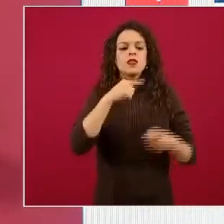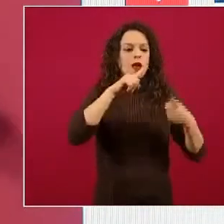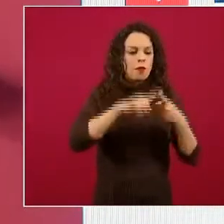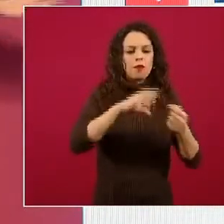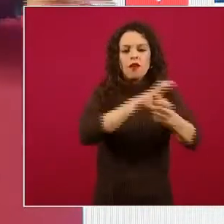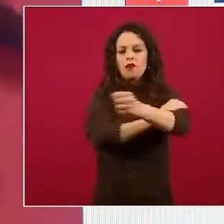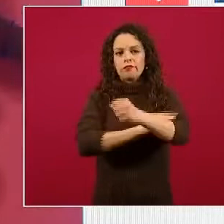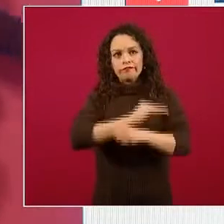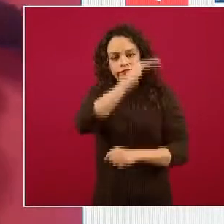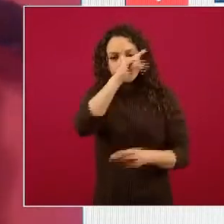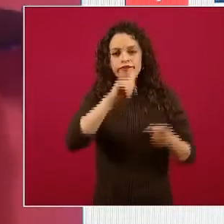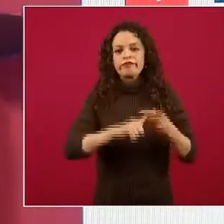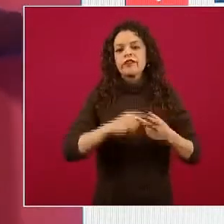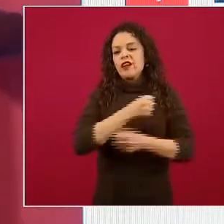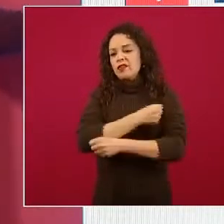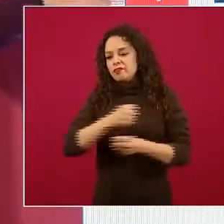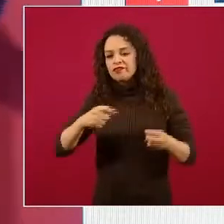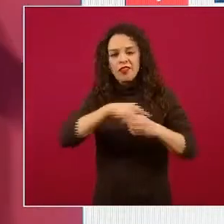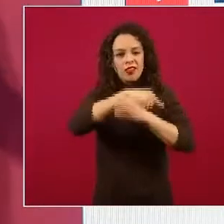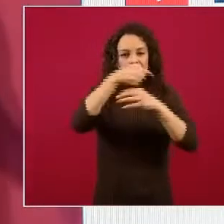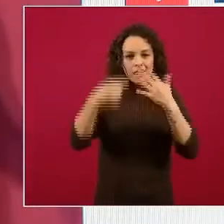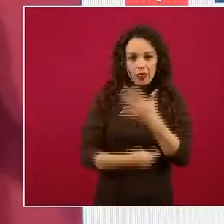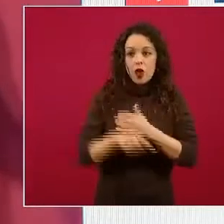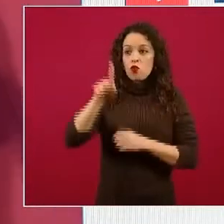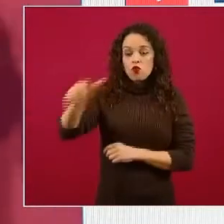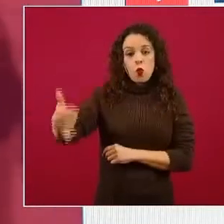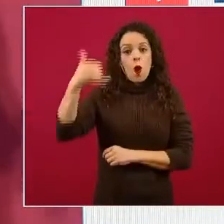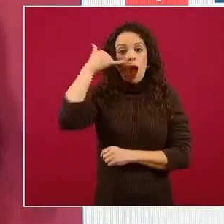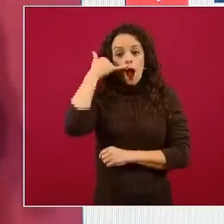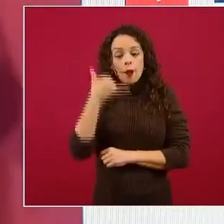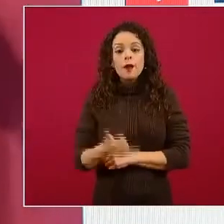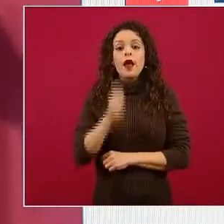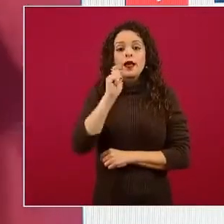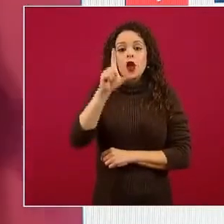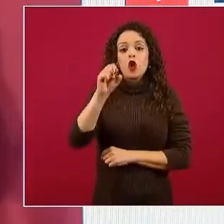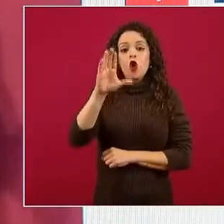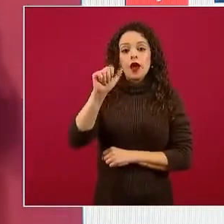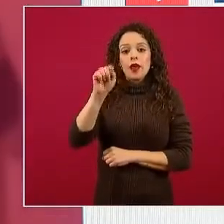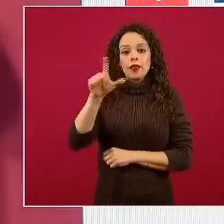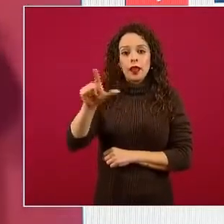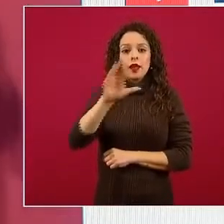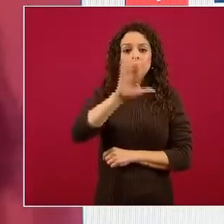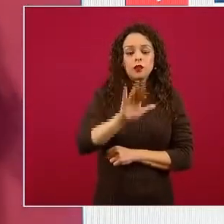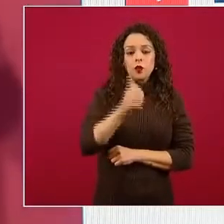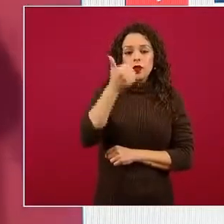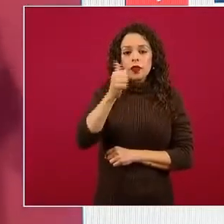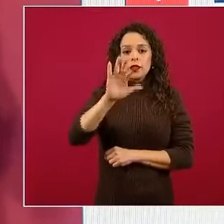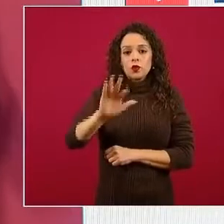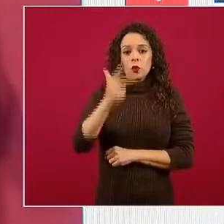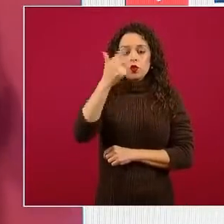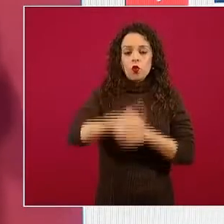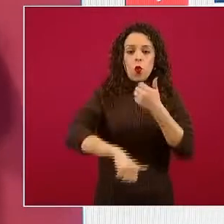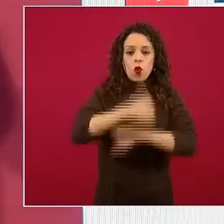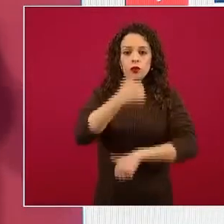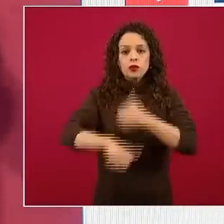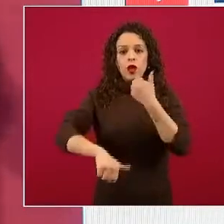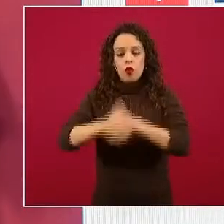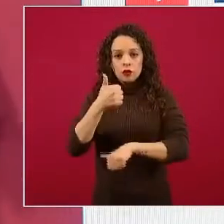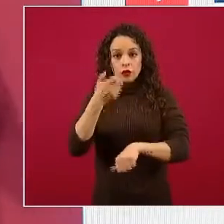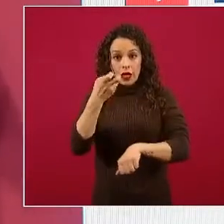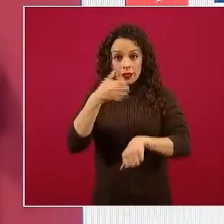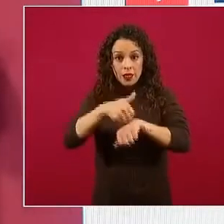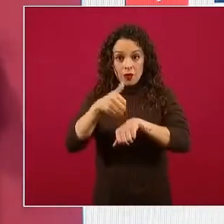etcétera, llama a Locatel en la Ciudad de México. 56 58 11 11 para